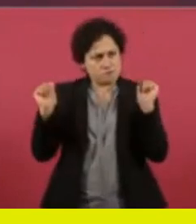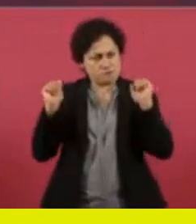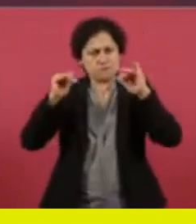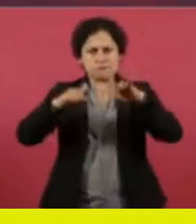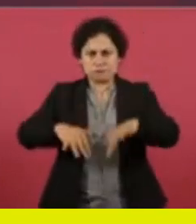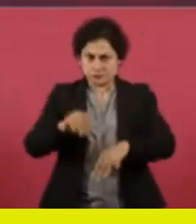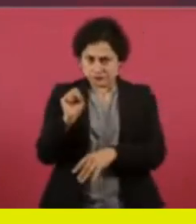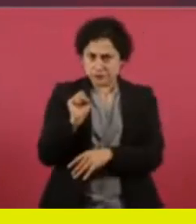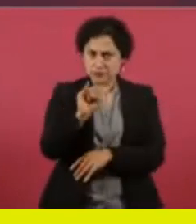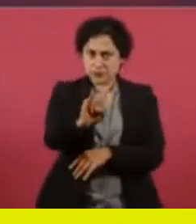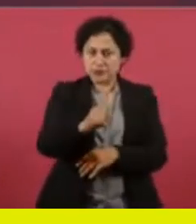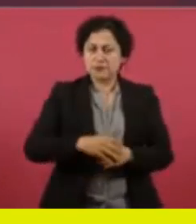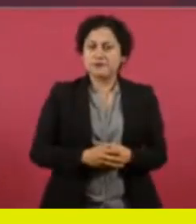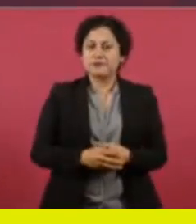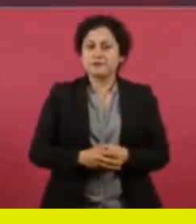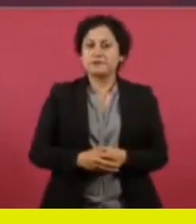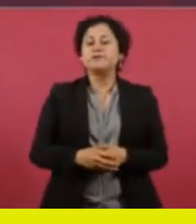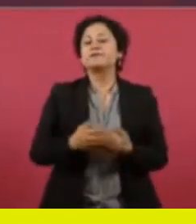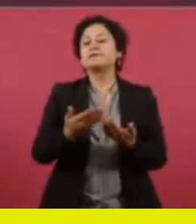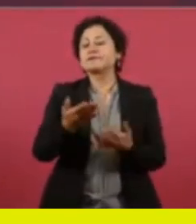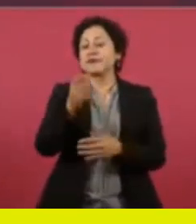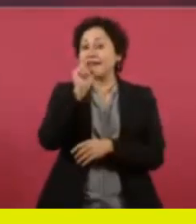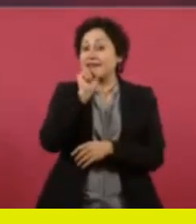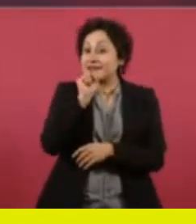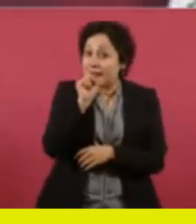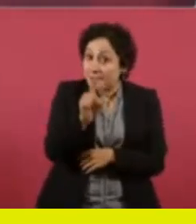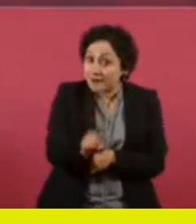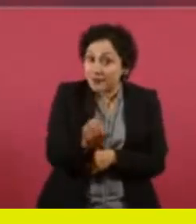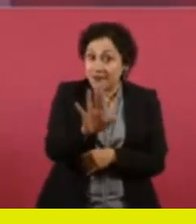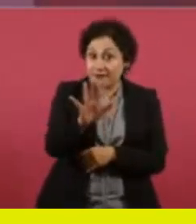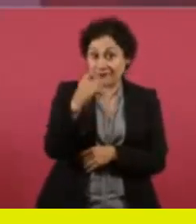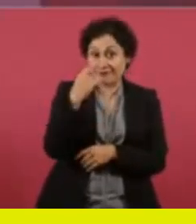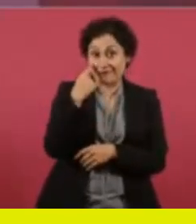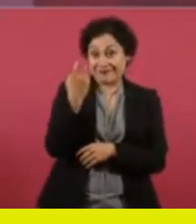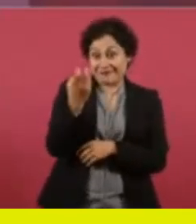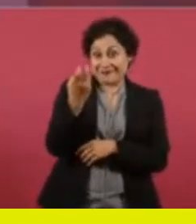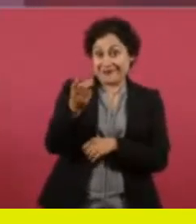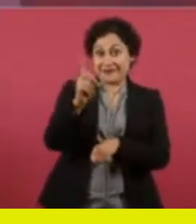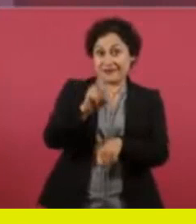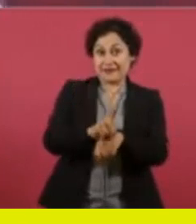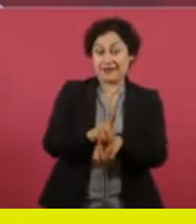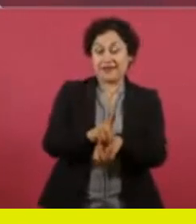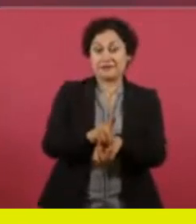día 15. Y por cierto, también ese día